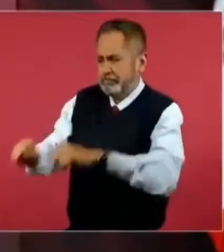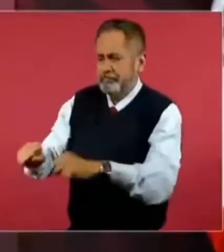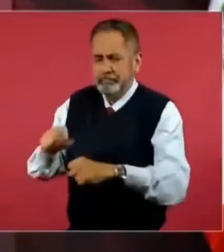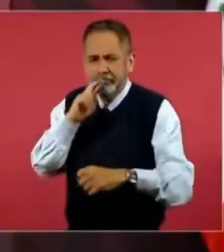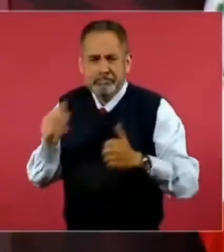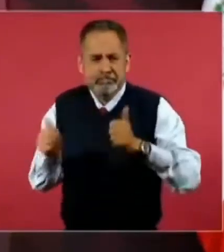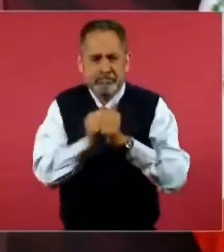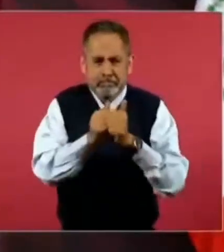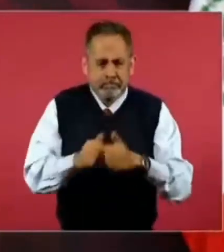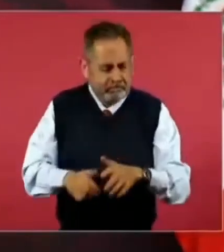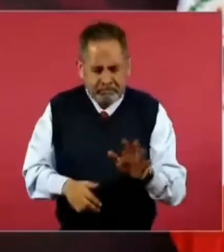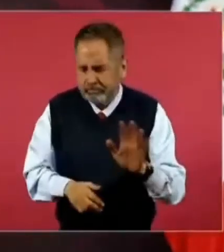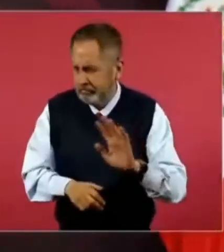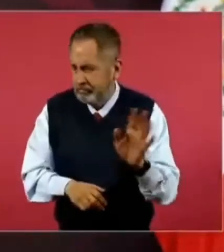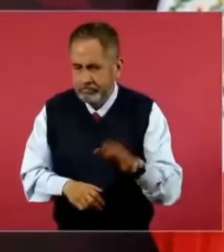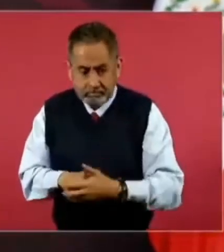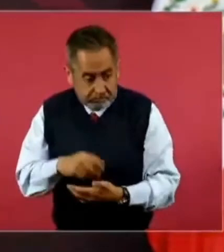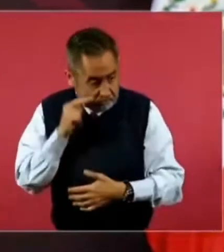estado viendo,